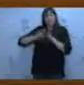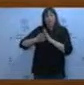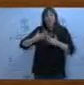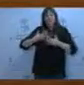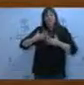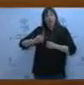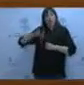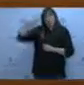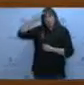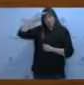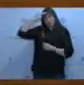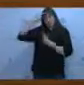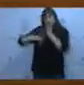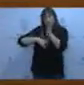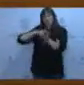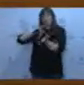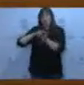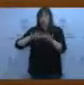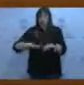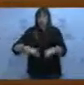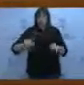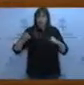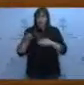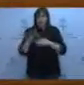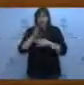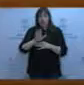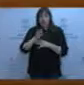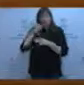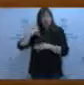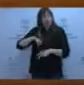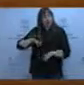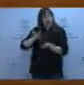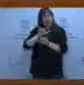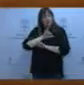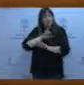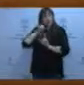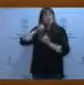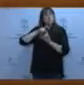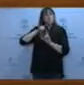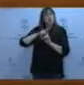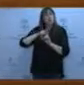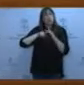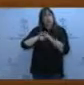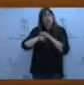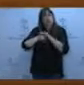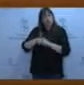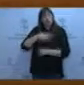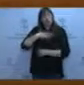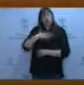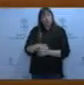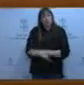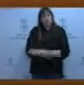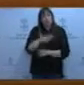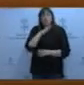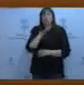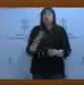que obra ya en la Cámara y que, esperemos, se tramite a lo largo del mes de mayo, porque este es un